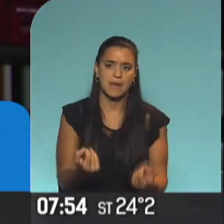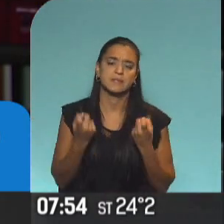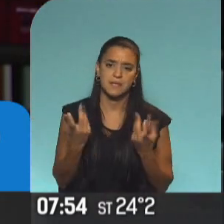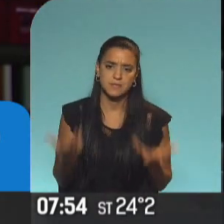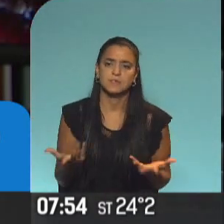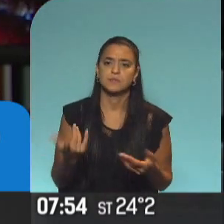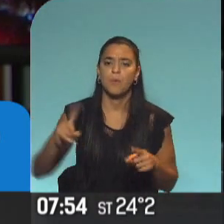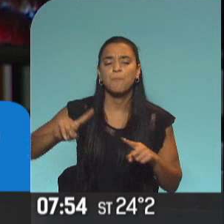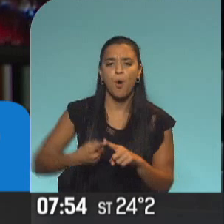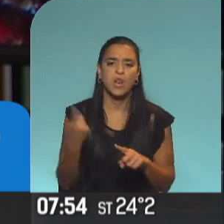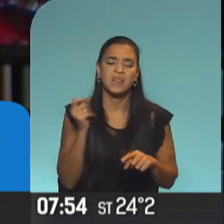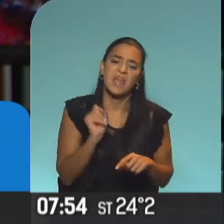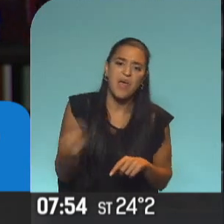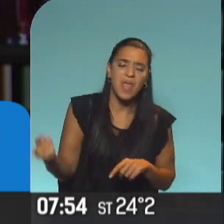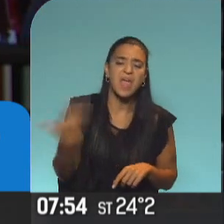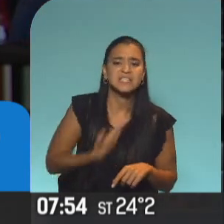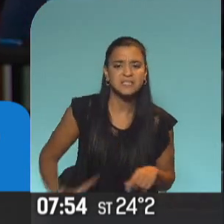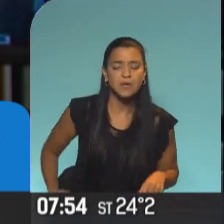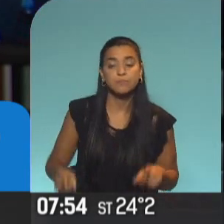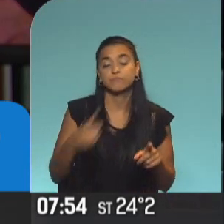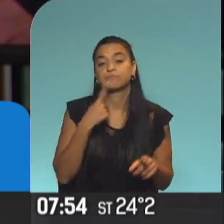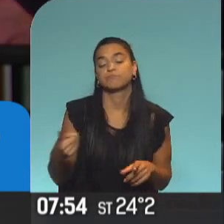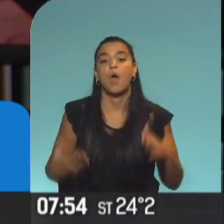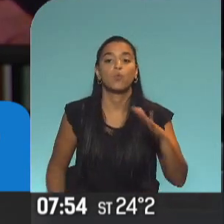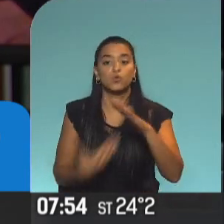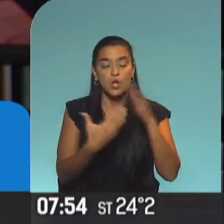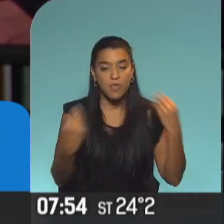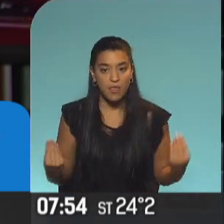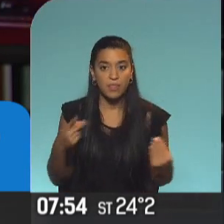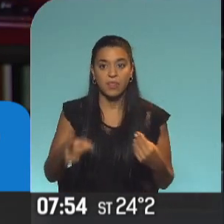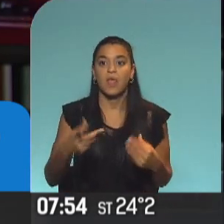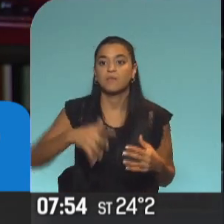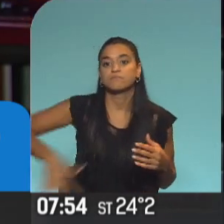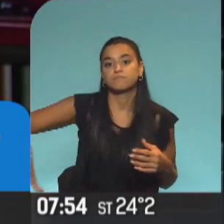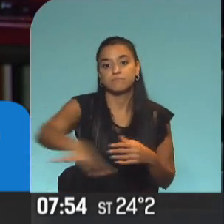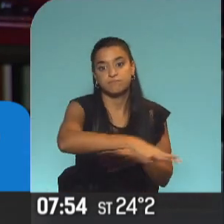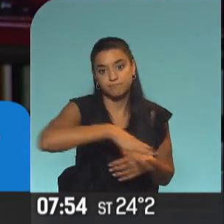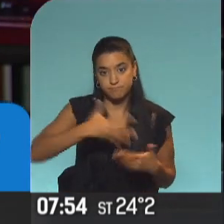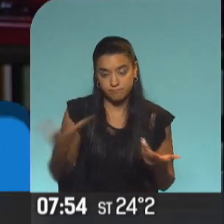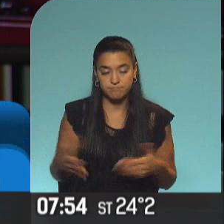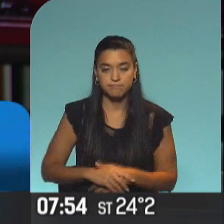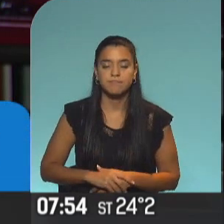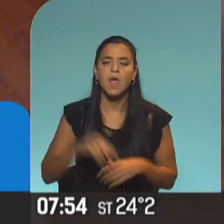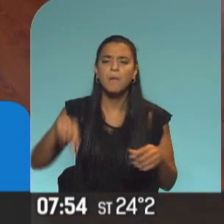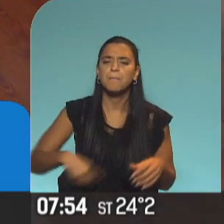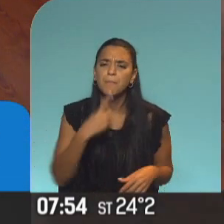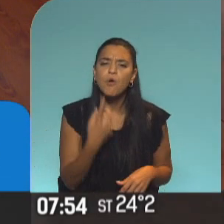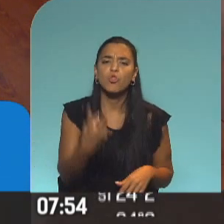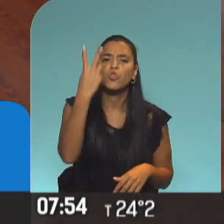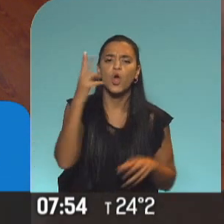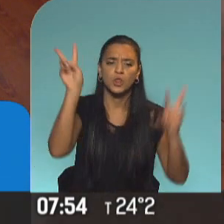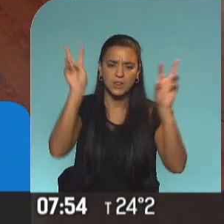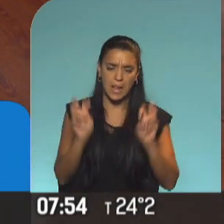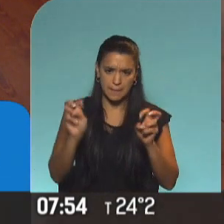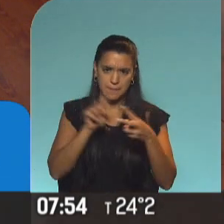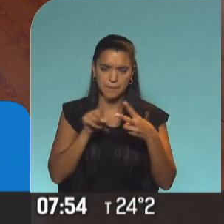de la voluntad política del Estado, que por otro lado es la autoridad que reconoce el conjunto de la ciudadanía, no un sector. Consultarle ahora 2 temas en uno. Bueno,